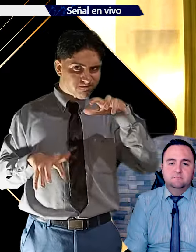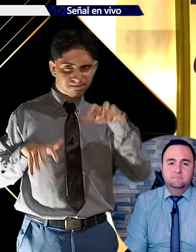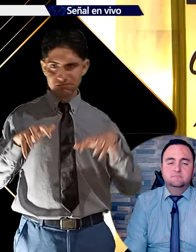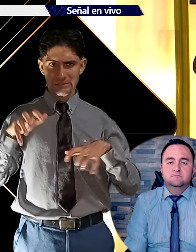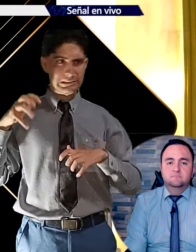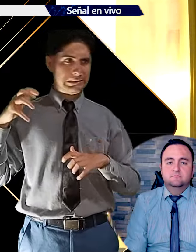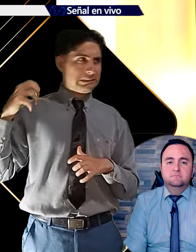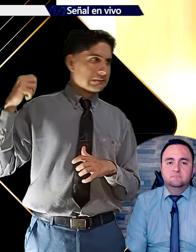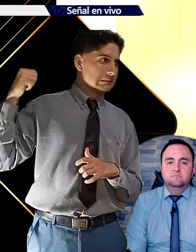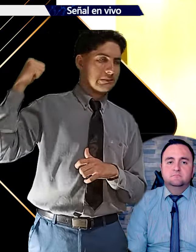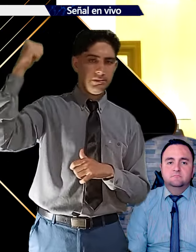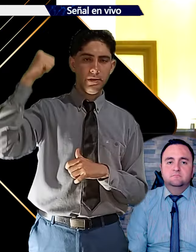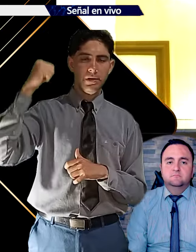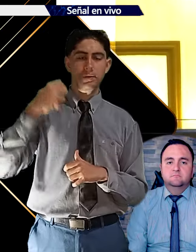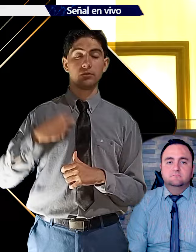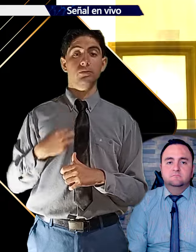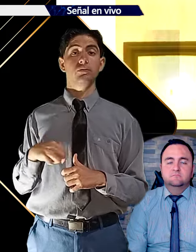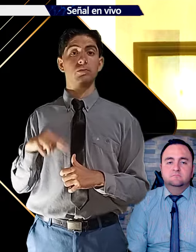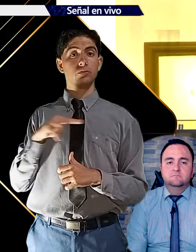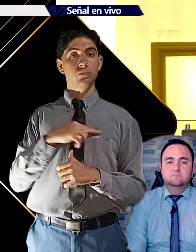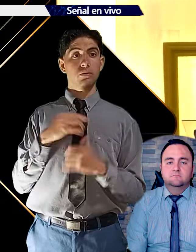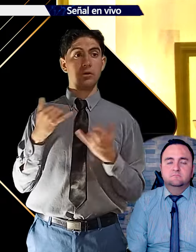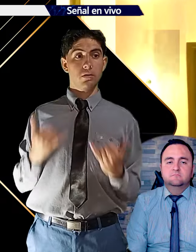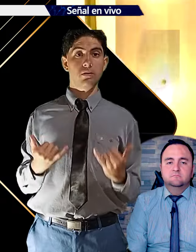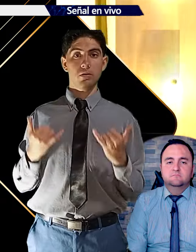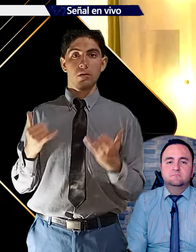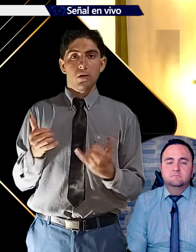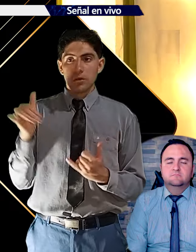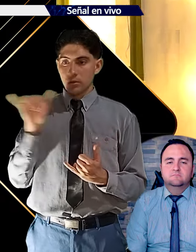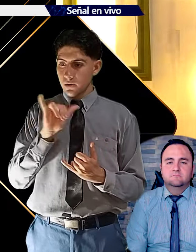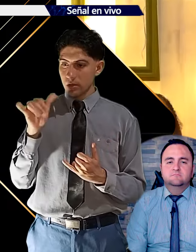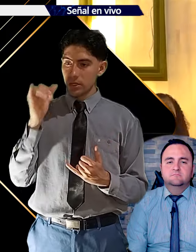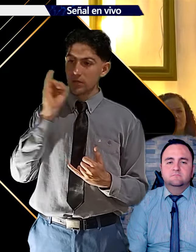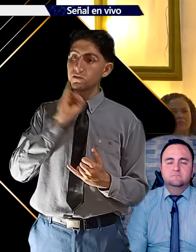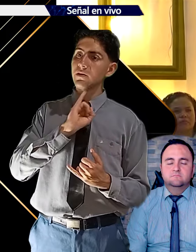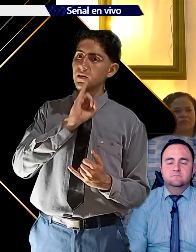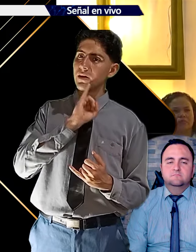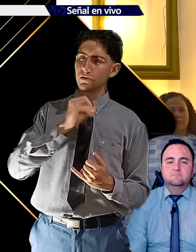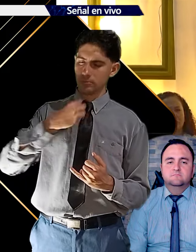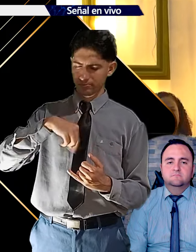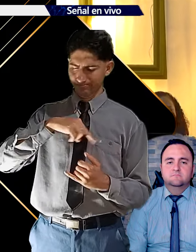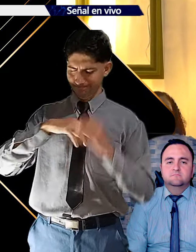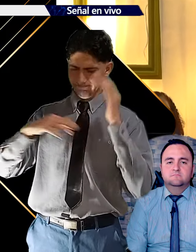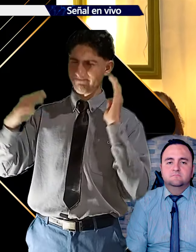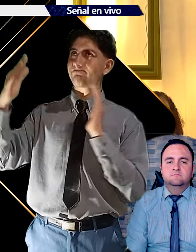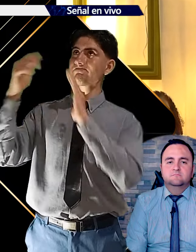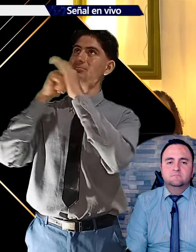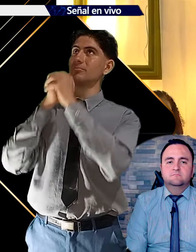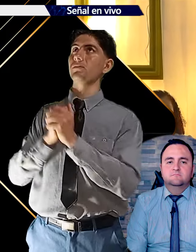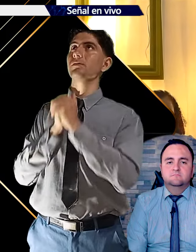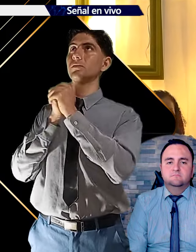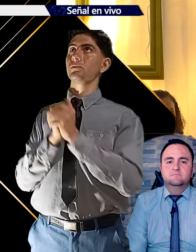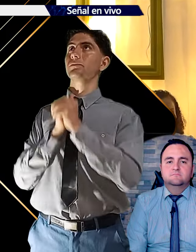león, de igual manera déjeme decirle que nosotros somos el Israel espiritual de Dios, hermano. Y hay muchas cosas que están sucediendo y